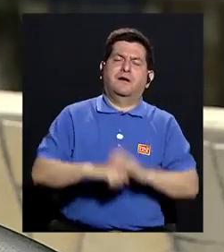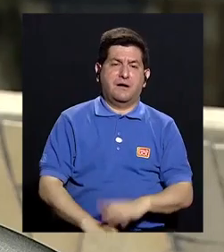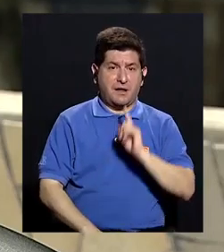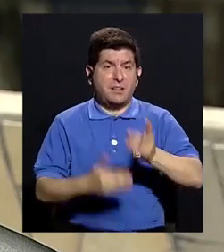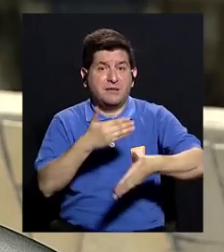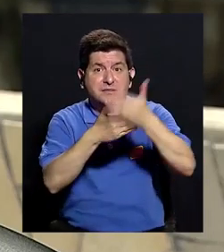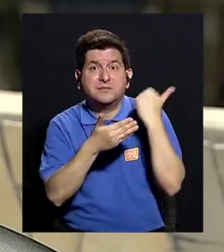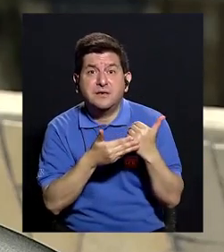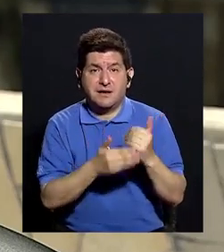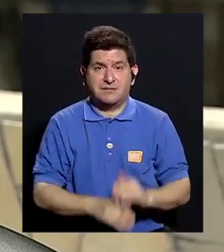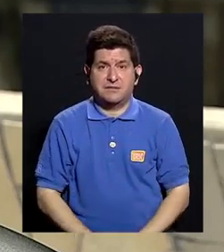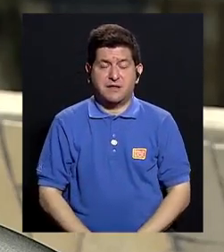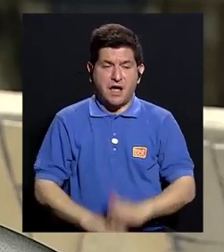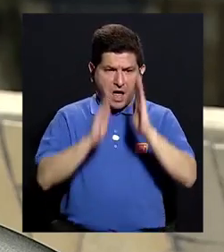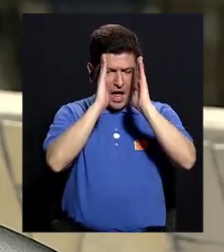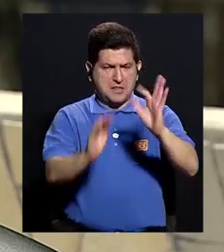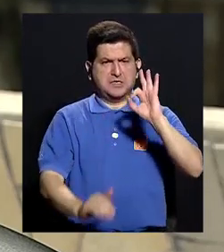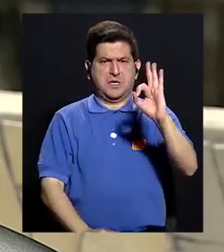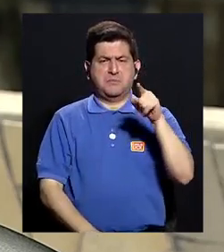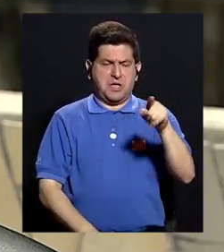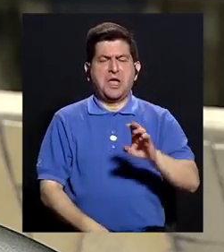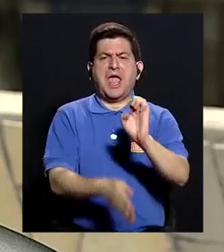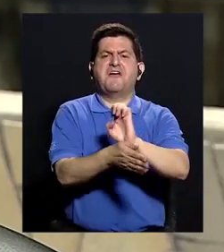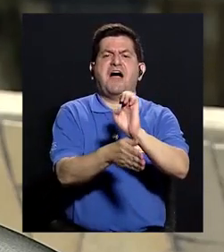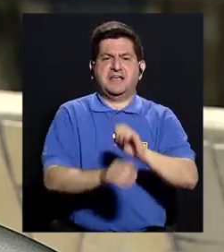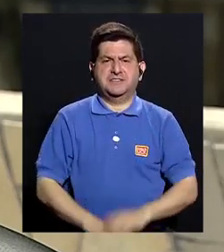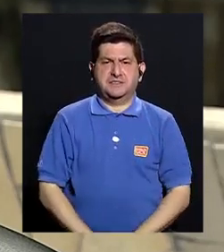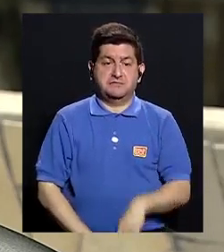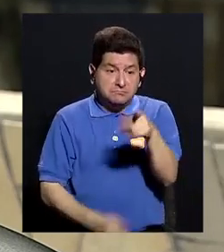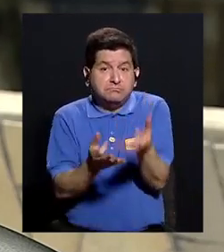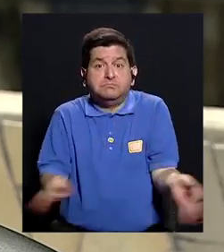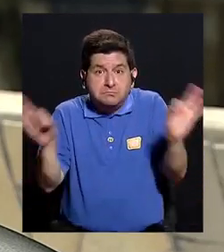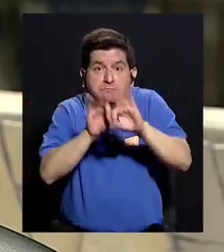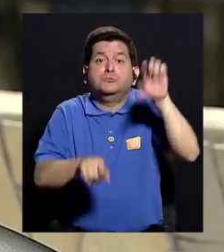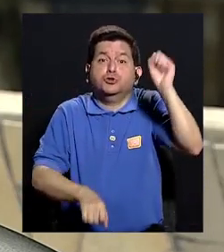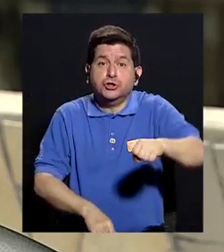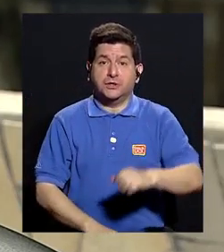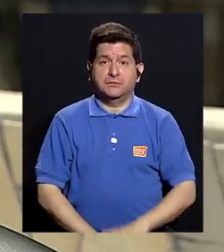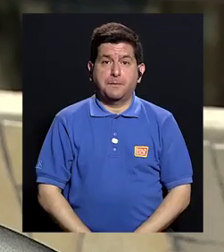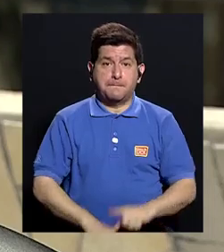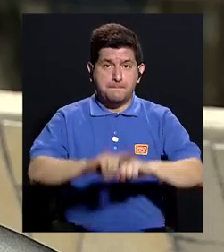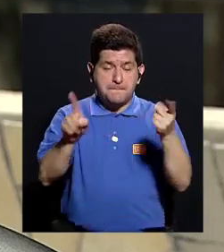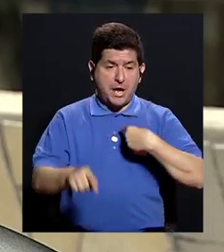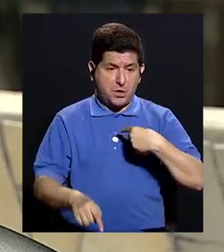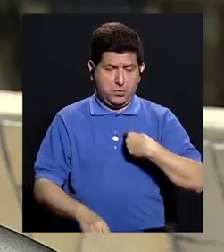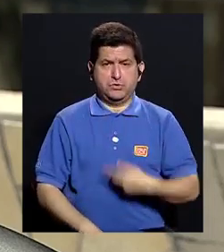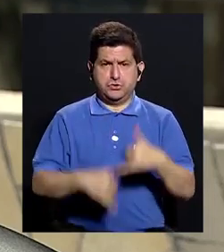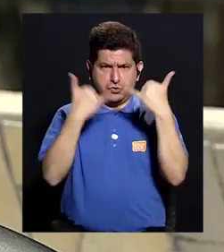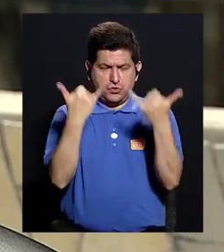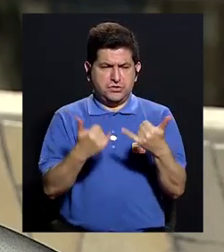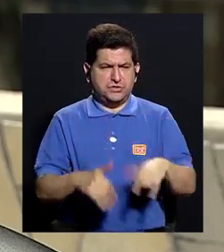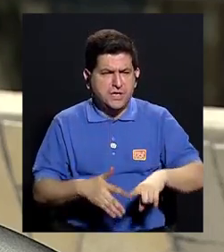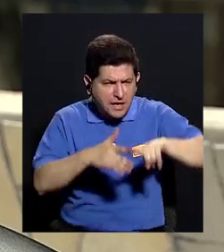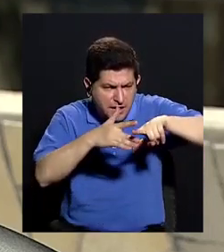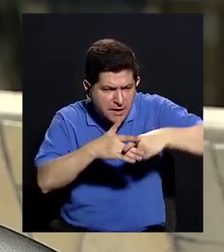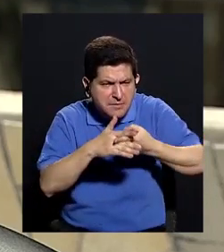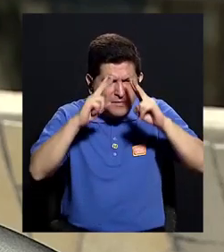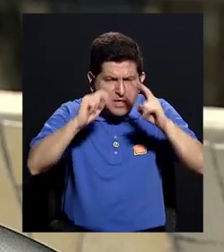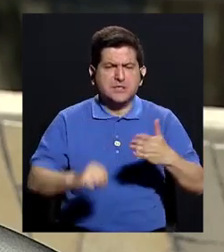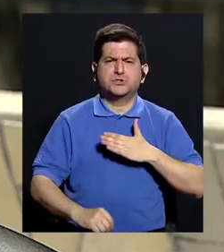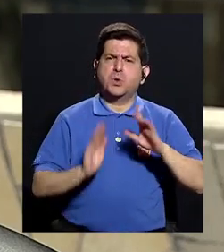imaginamos inmediatamente lo que decíamos ahorita, es que me atiendan bien en el EVAIS y que eso es fundamental, claro que sí. Pero cuando yo me coloco y